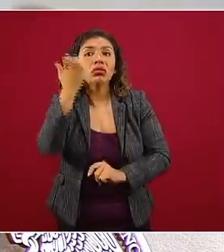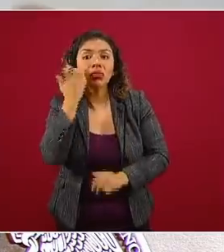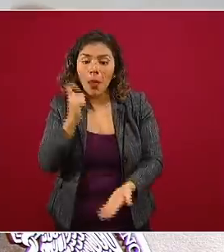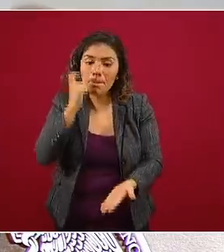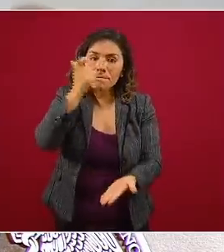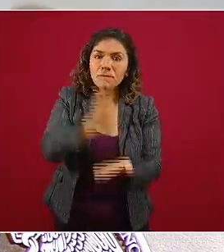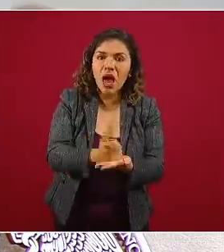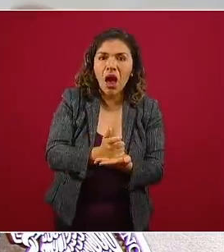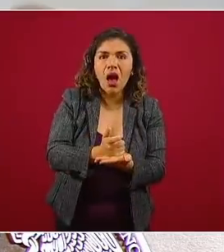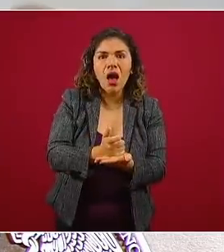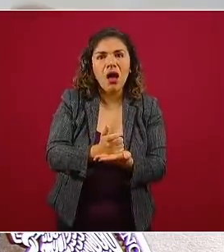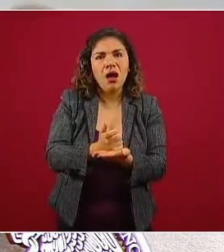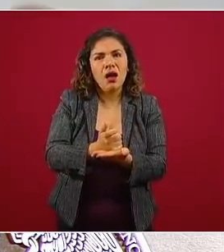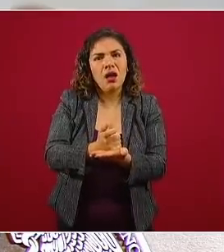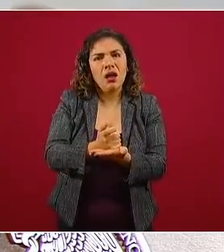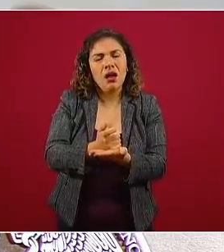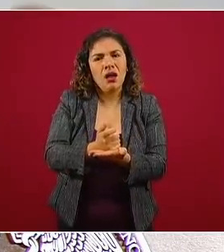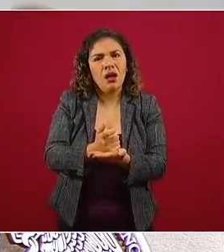pagaron